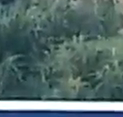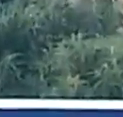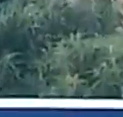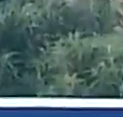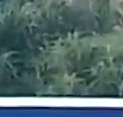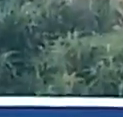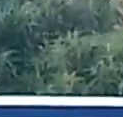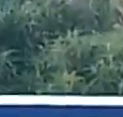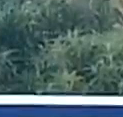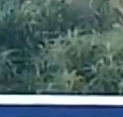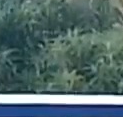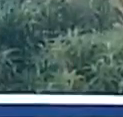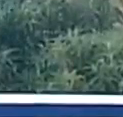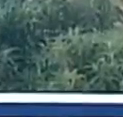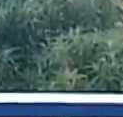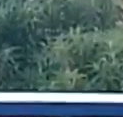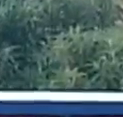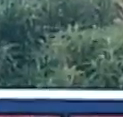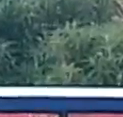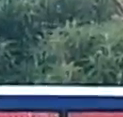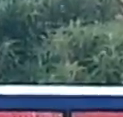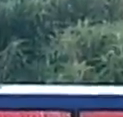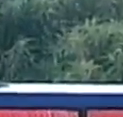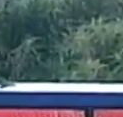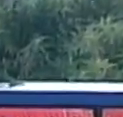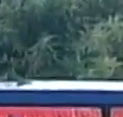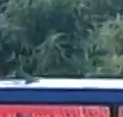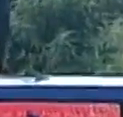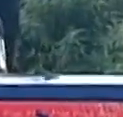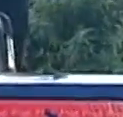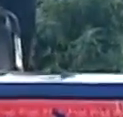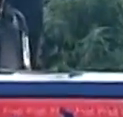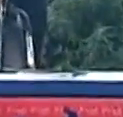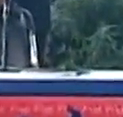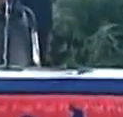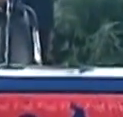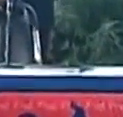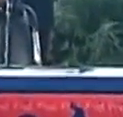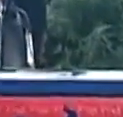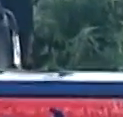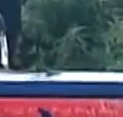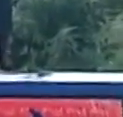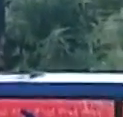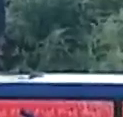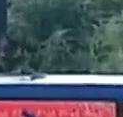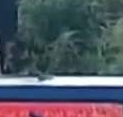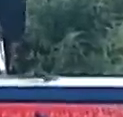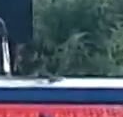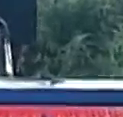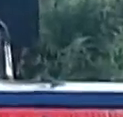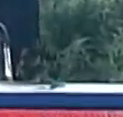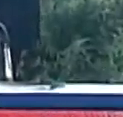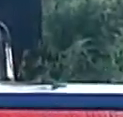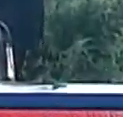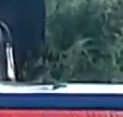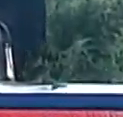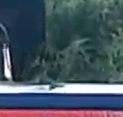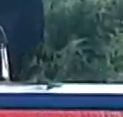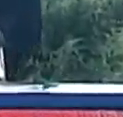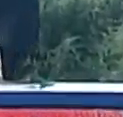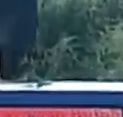Comuna azul, la fuerza, trabajo y conciencia, participa y